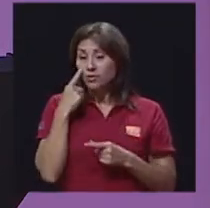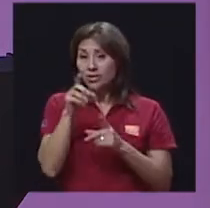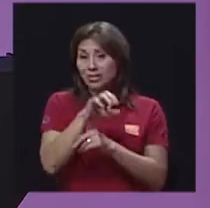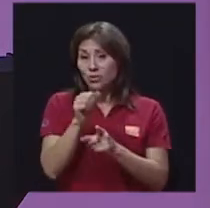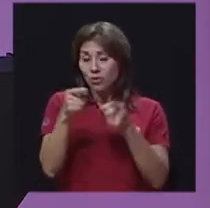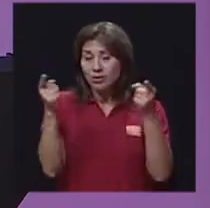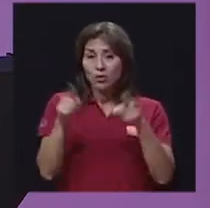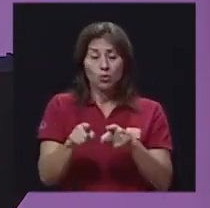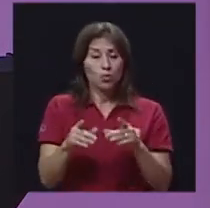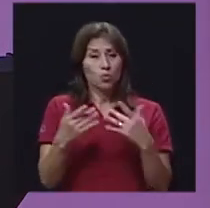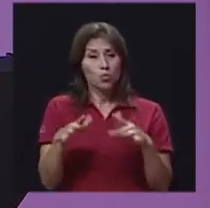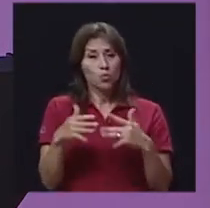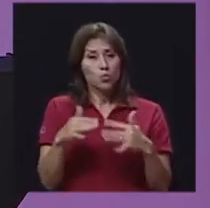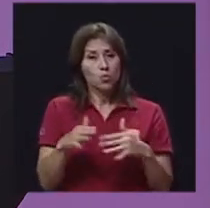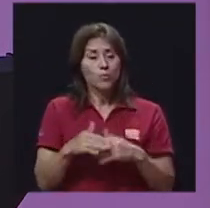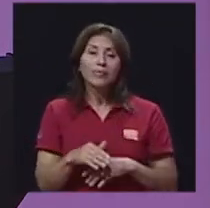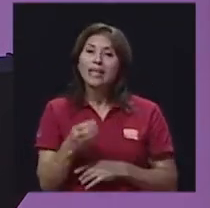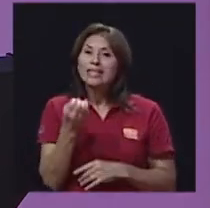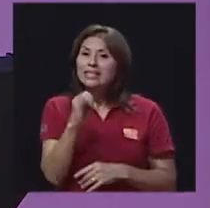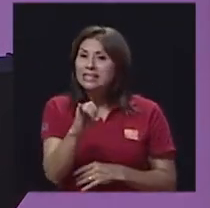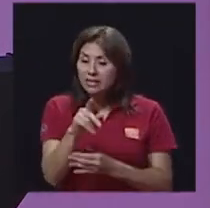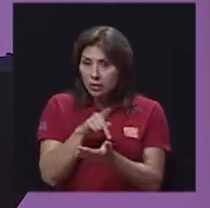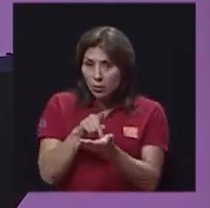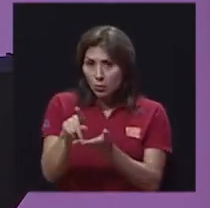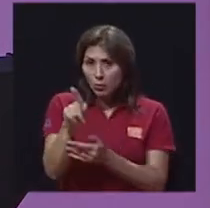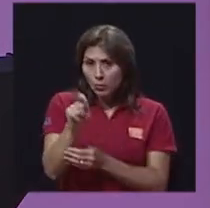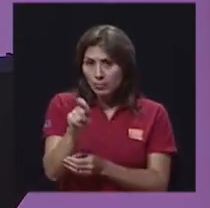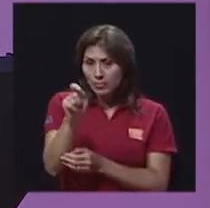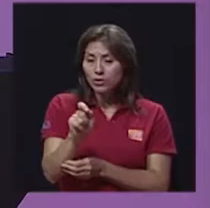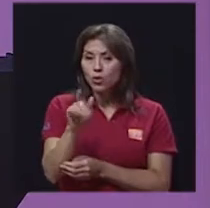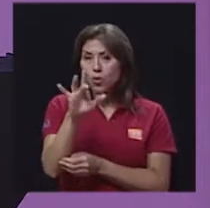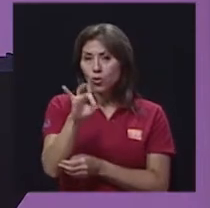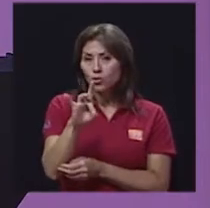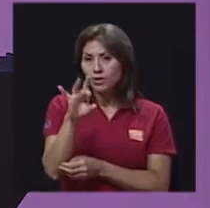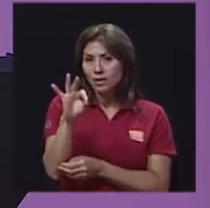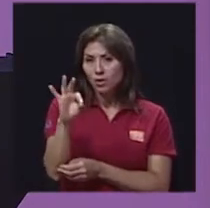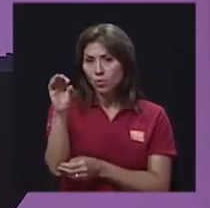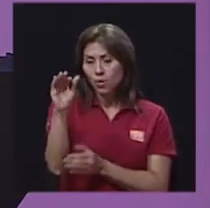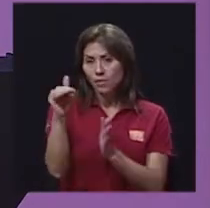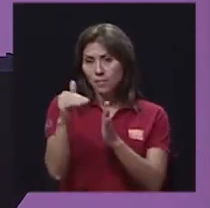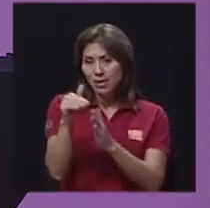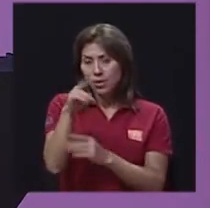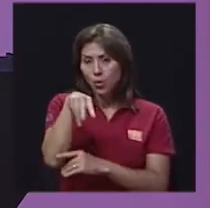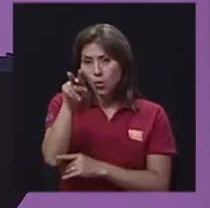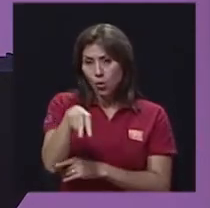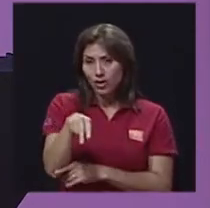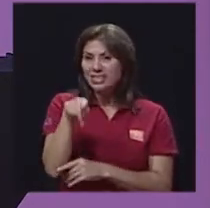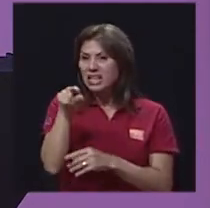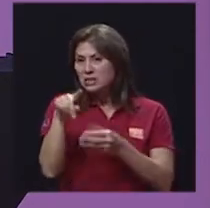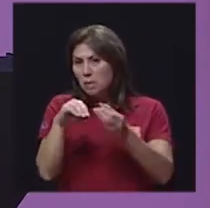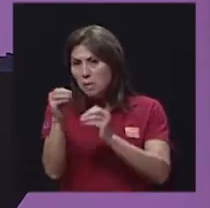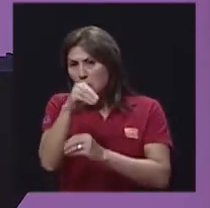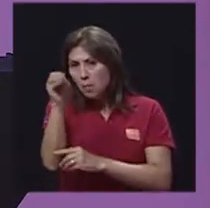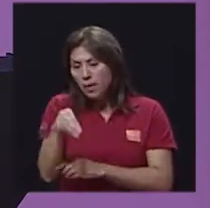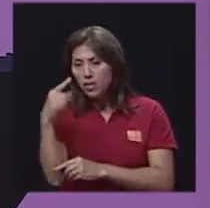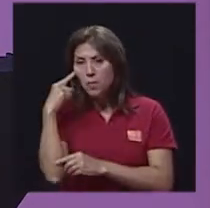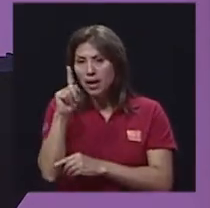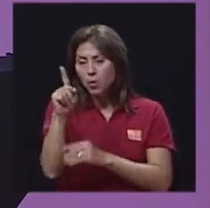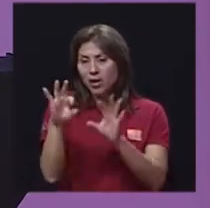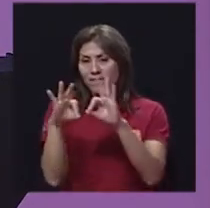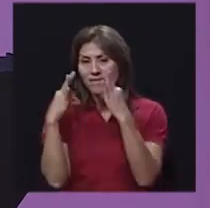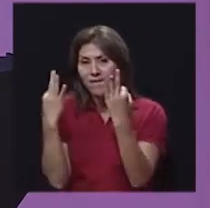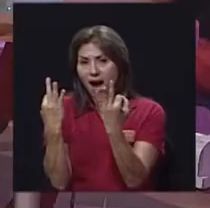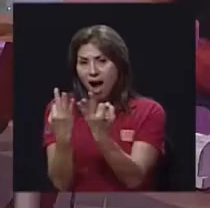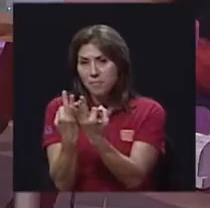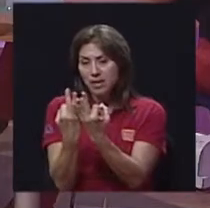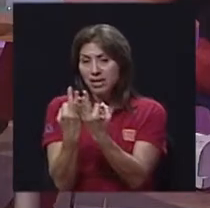dramáticos. Si 89 mil colones es el promedio de una pensión para una familia, y doña Elizabeth acaba de decir que algunas